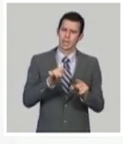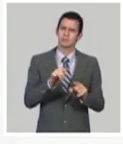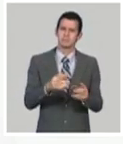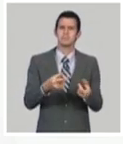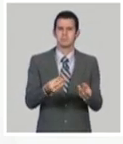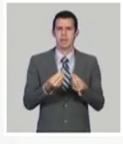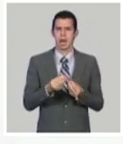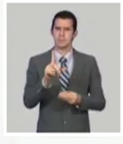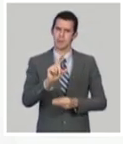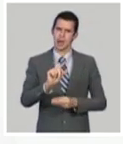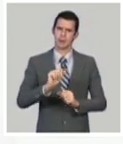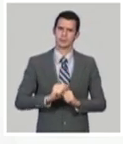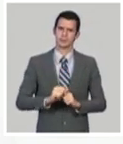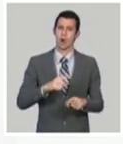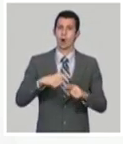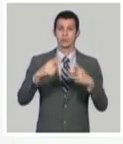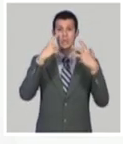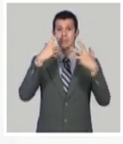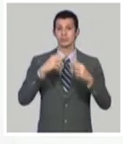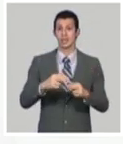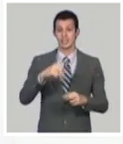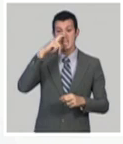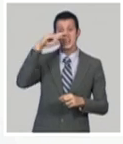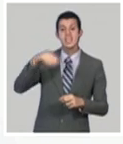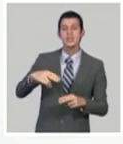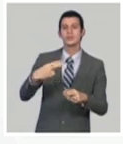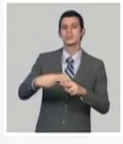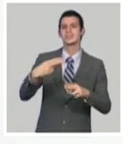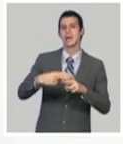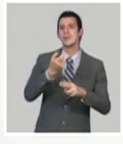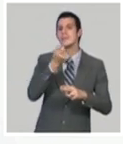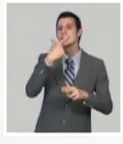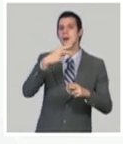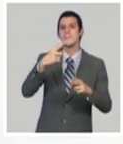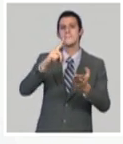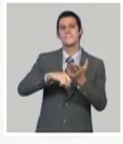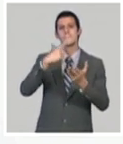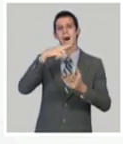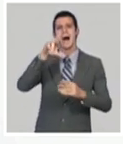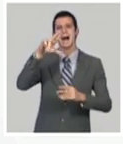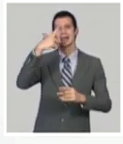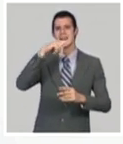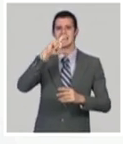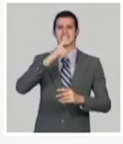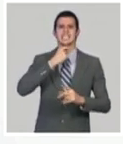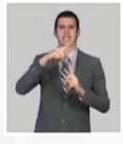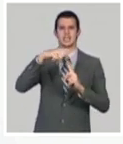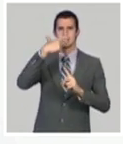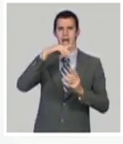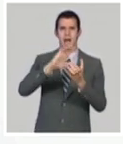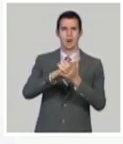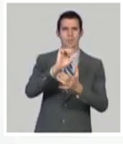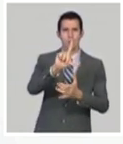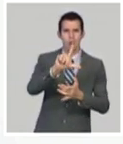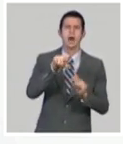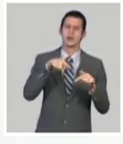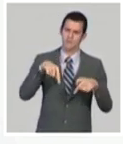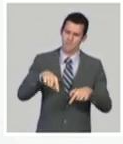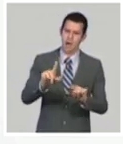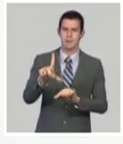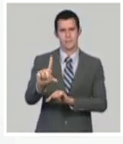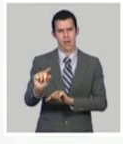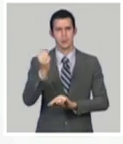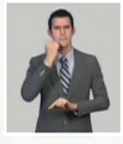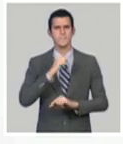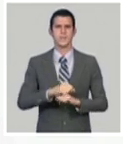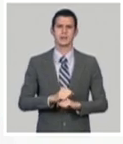paracetamol infantil un grupo de vitaminas que tienen que tomar determinados